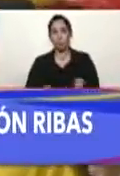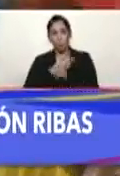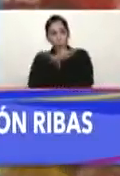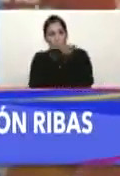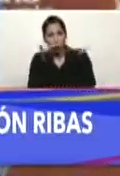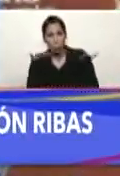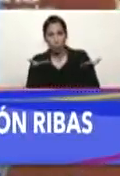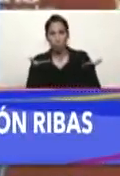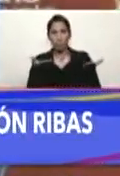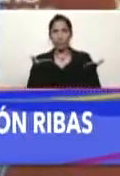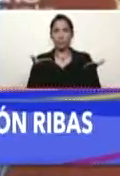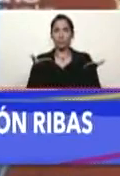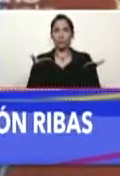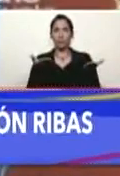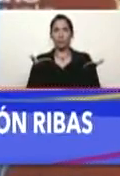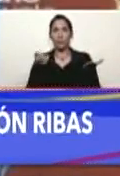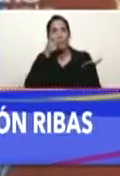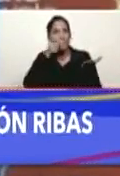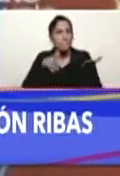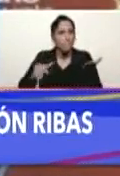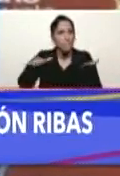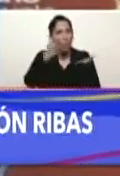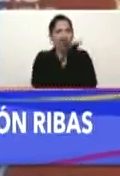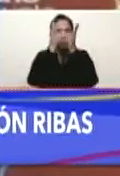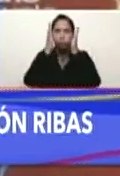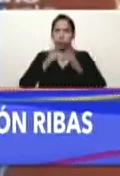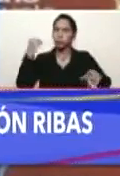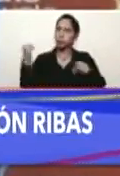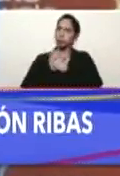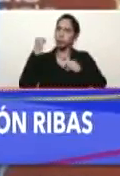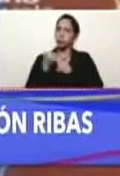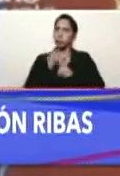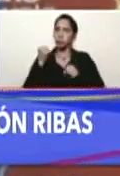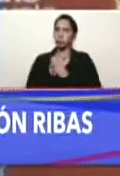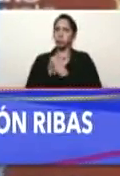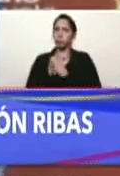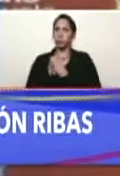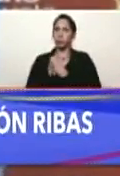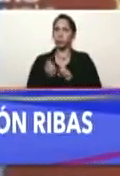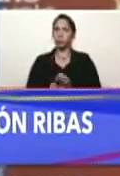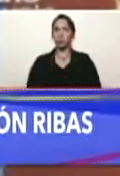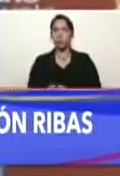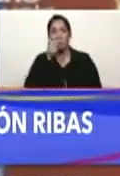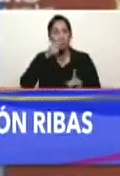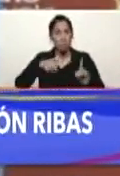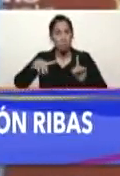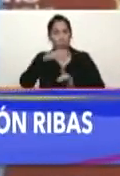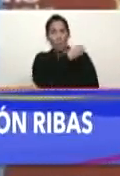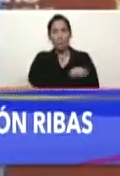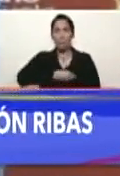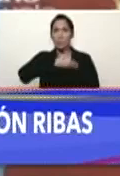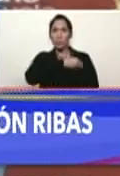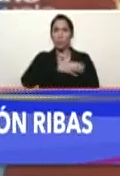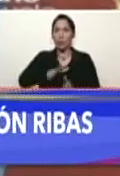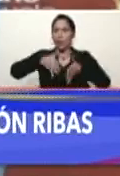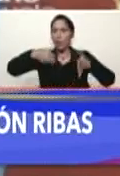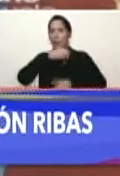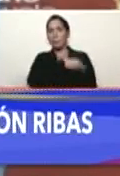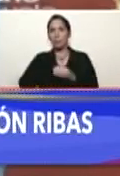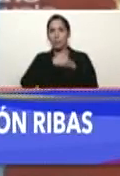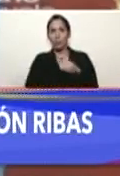Ustedes, el pueblo estudiante, el pueblo trabajador, el pueblo de las misiones y grandes